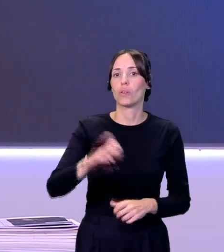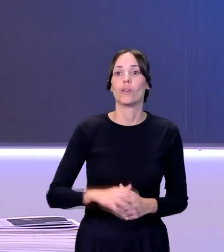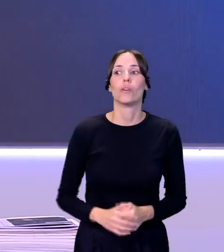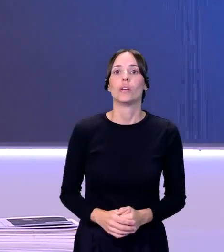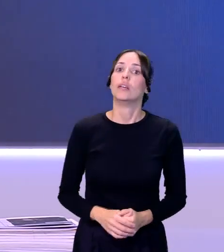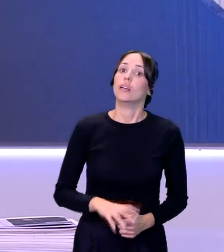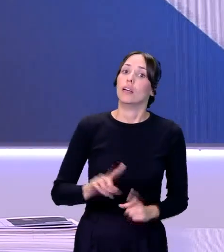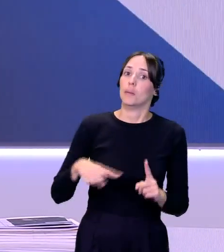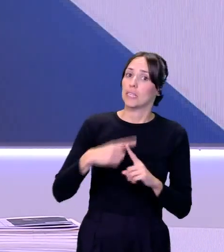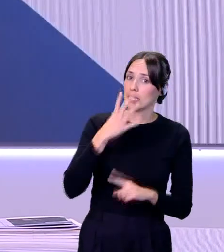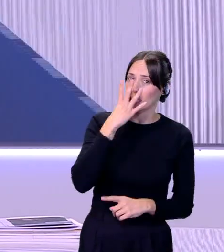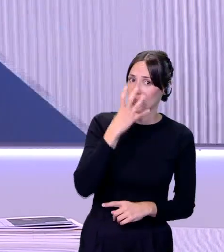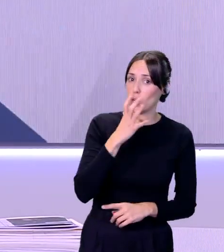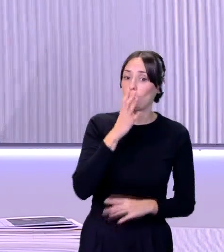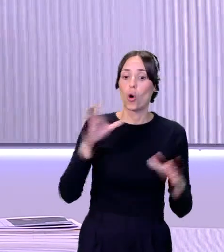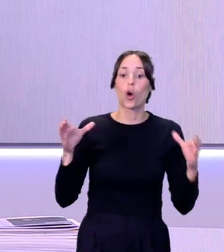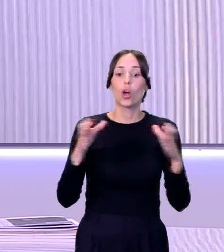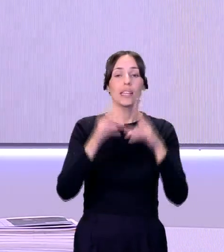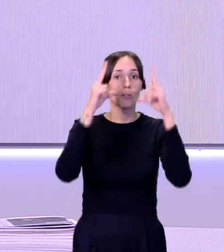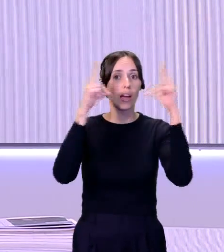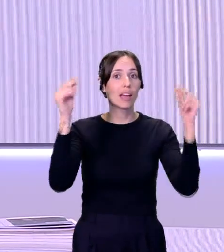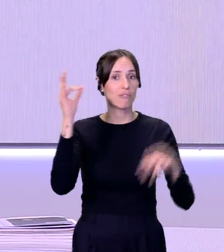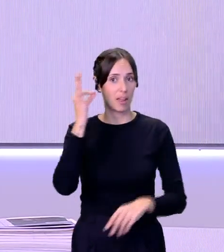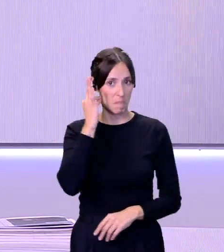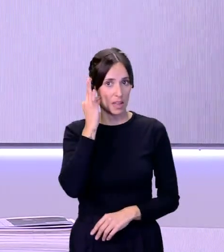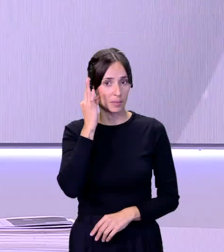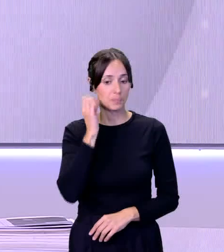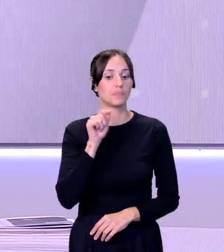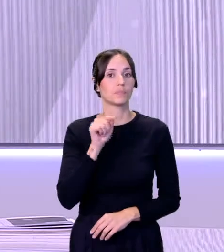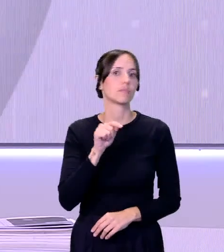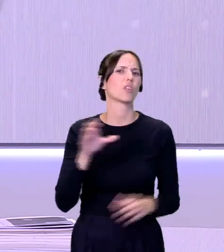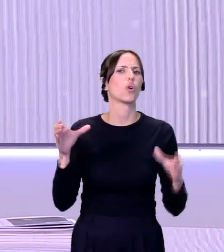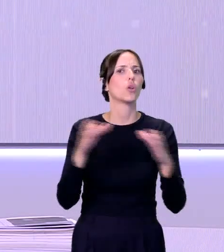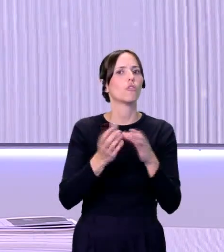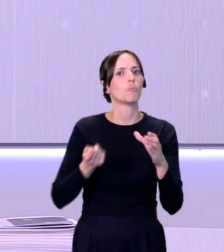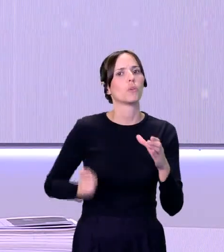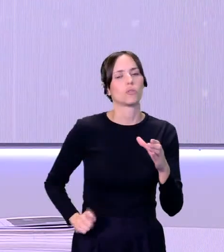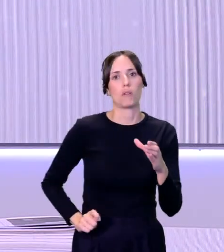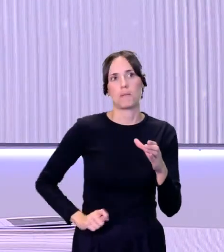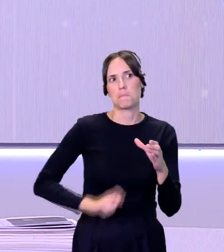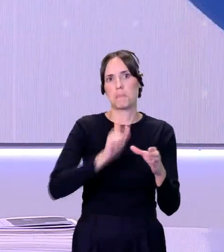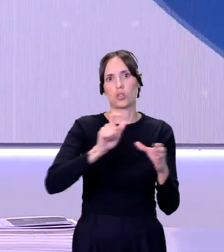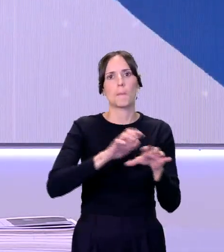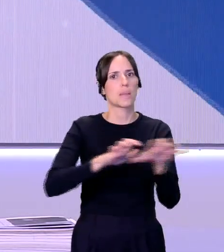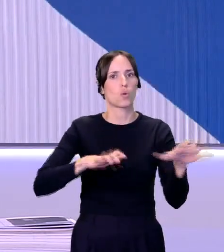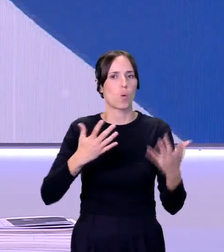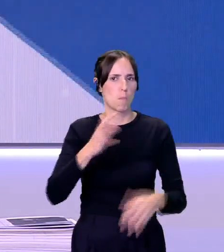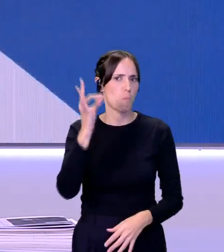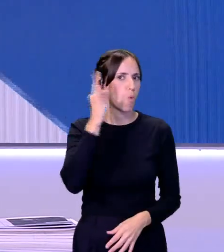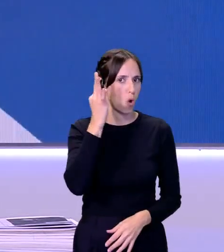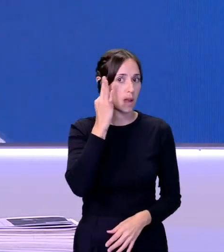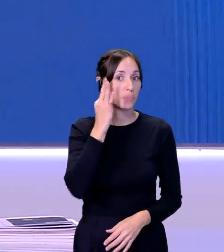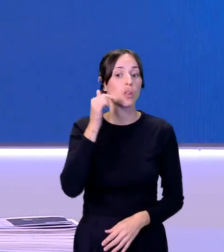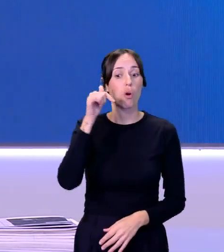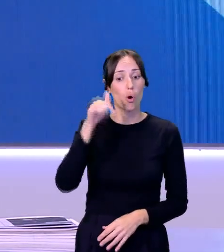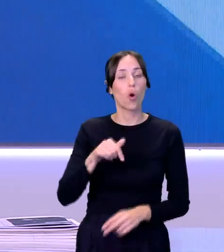bien serios además. Hablamos del colectivo de las enfermeras, uno de los colectivos profesionales más feminizados. Y hoy en el tiempo de igualdad, aquí en Buenos Días Canarias,